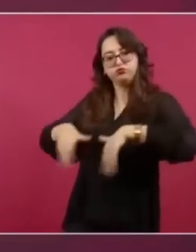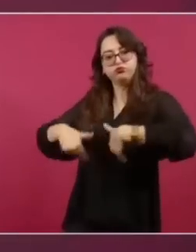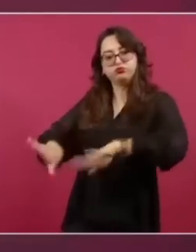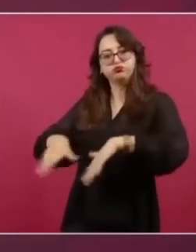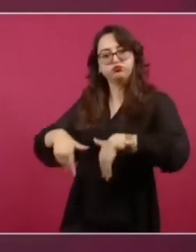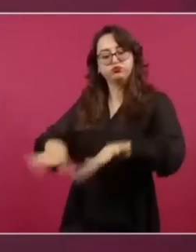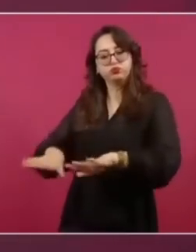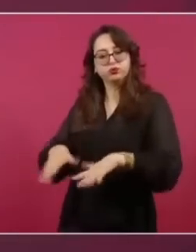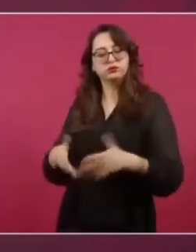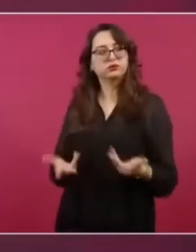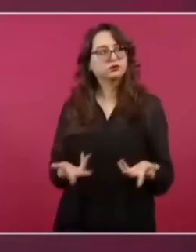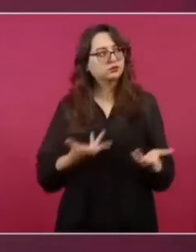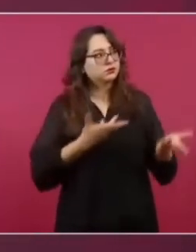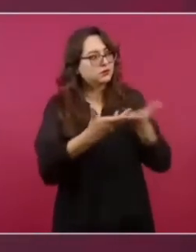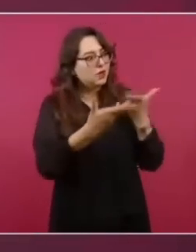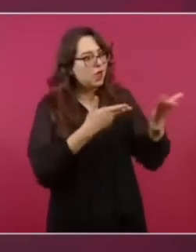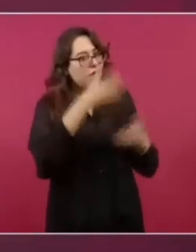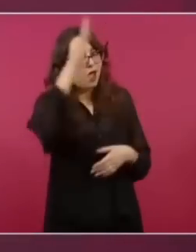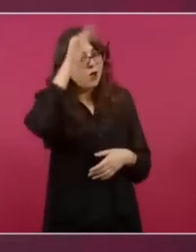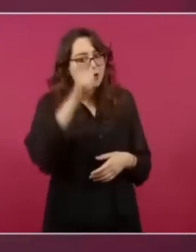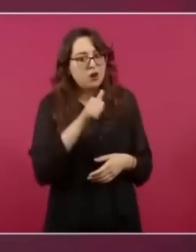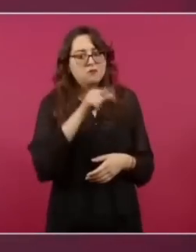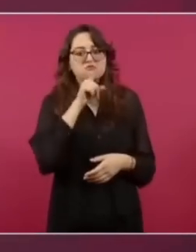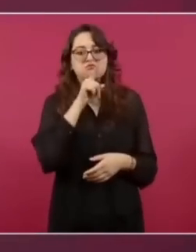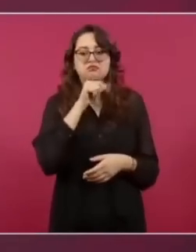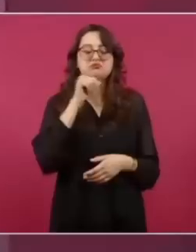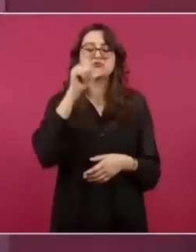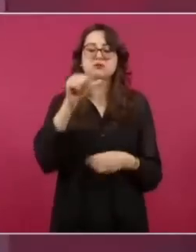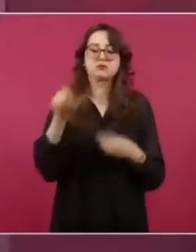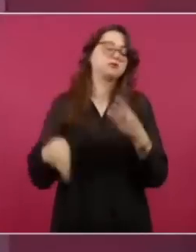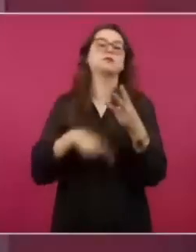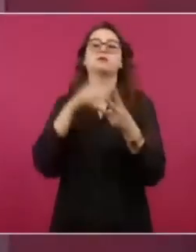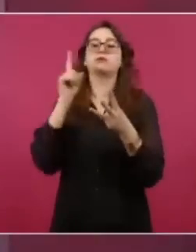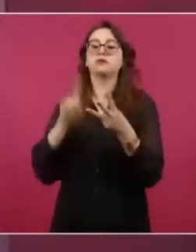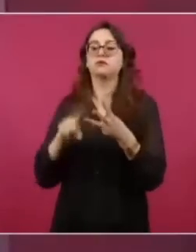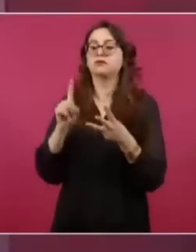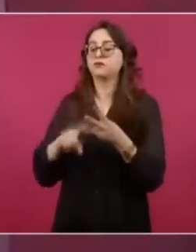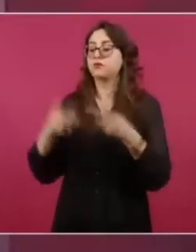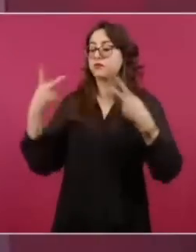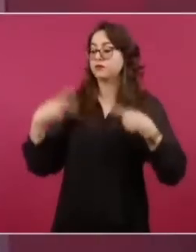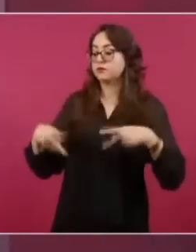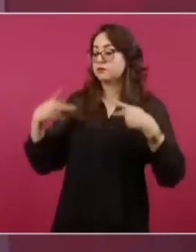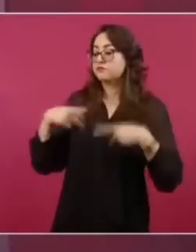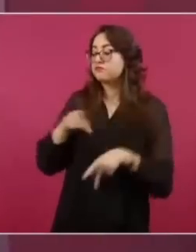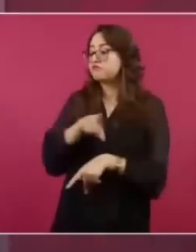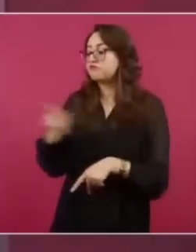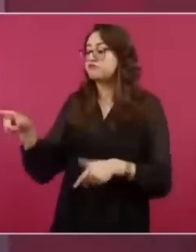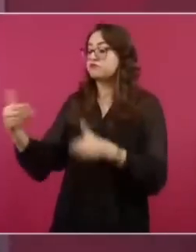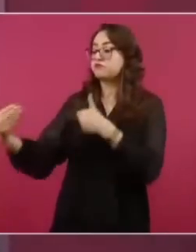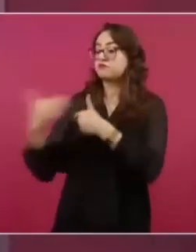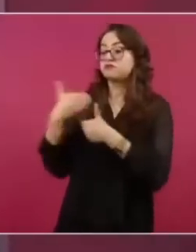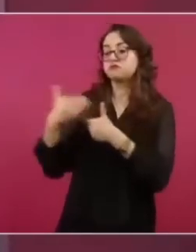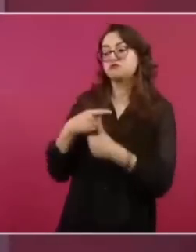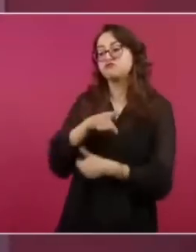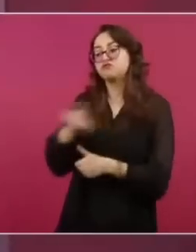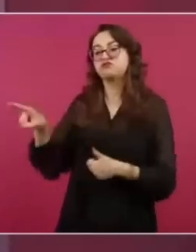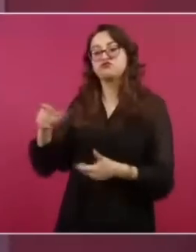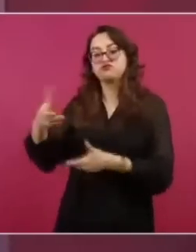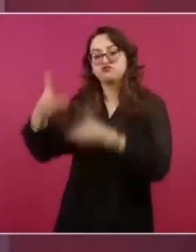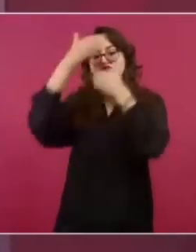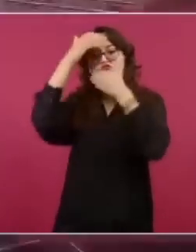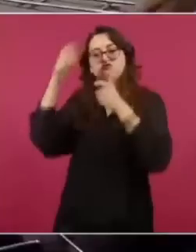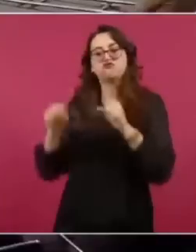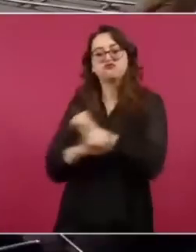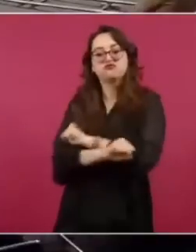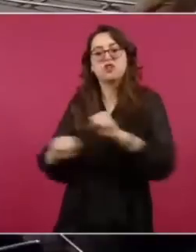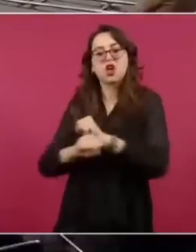los carteles mexicanos como la emisiones terroristas extranjeras porque se insiste por estos